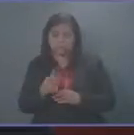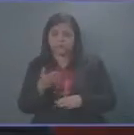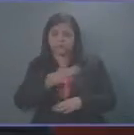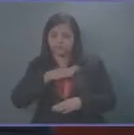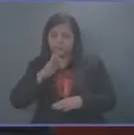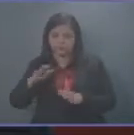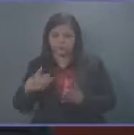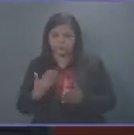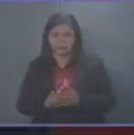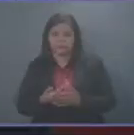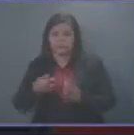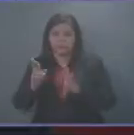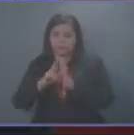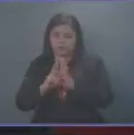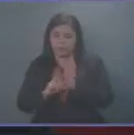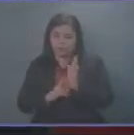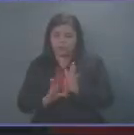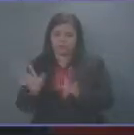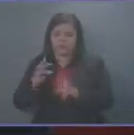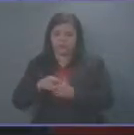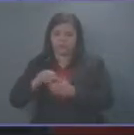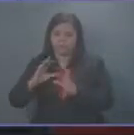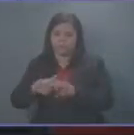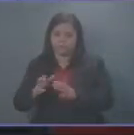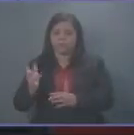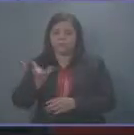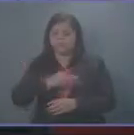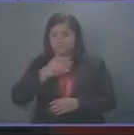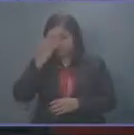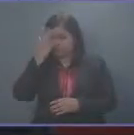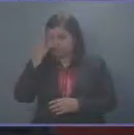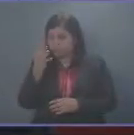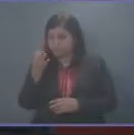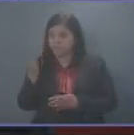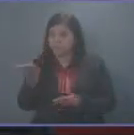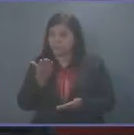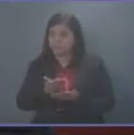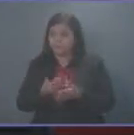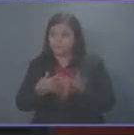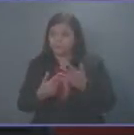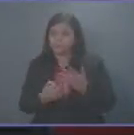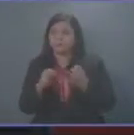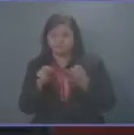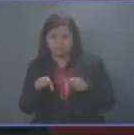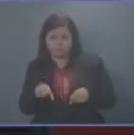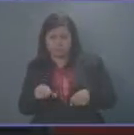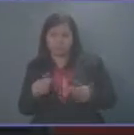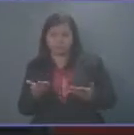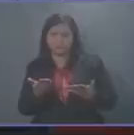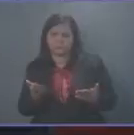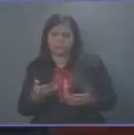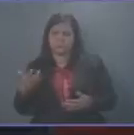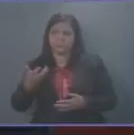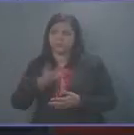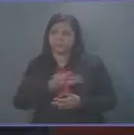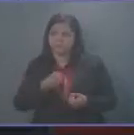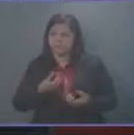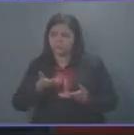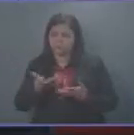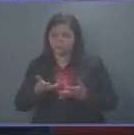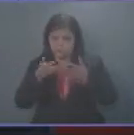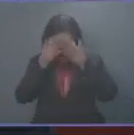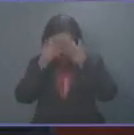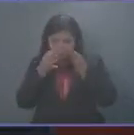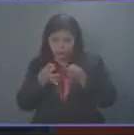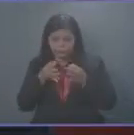requisitos establecidos por esta comisión, se estima que la iniciativa es procedente. Por ello ha concluido en emitir